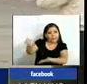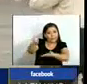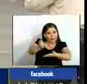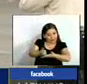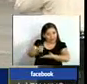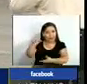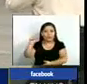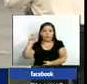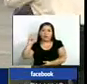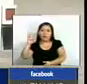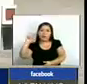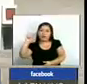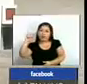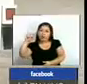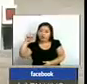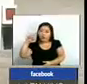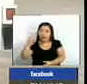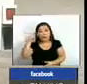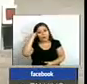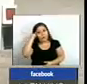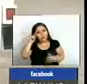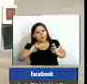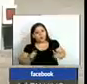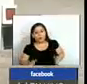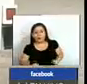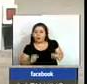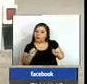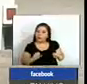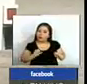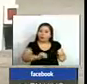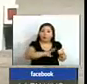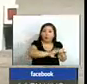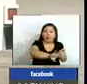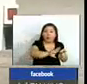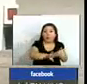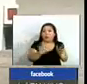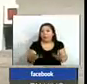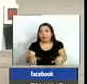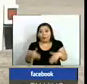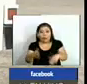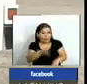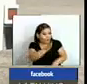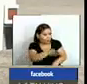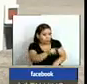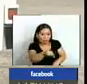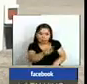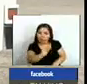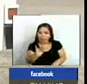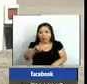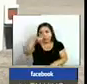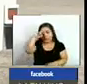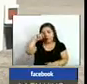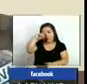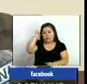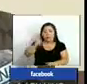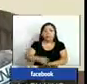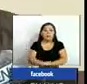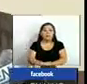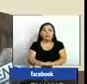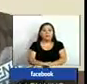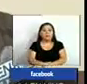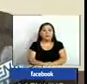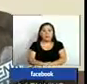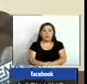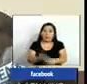El gobierno analiza la posibilidad de no pagar el subsidio debido a que las unidades no han prestado el servicio. Nosotros,